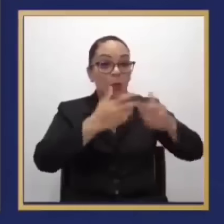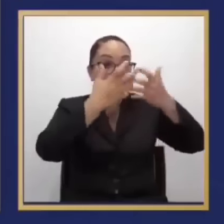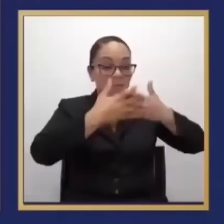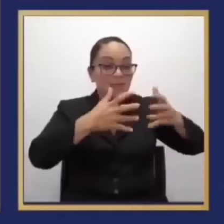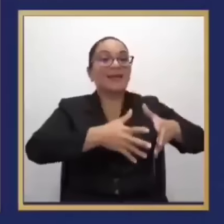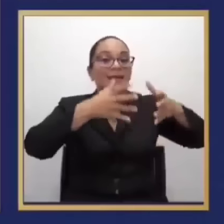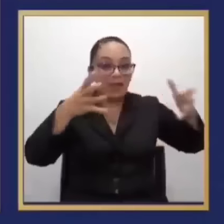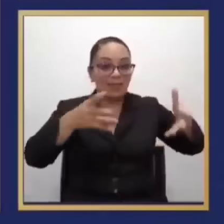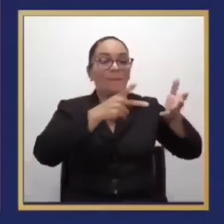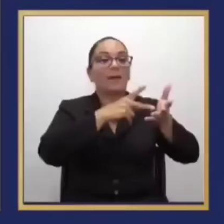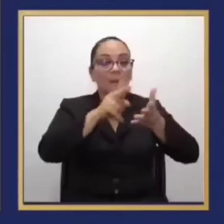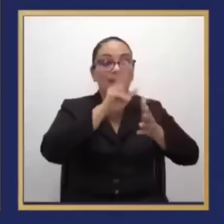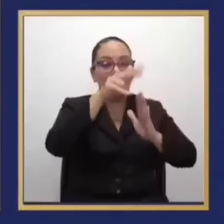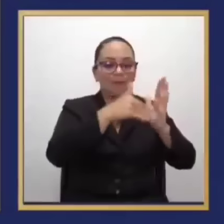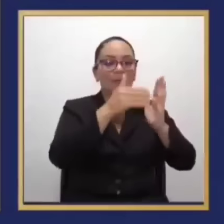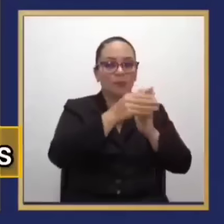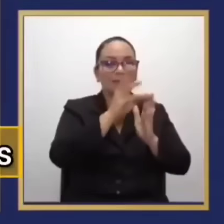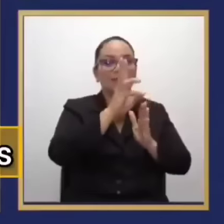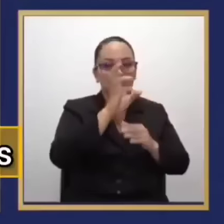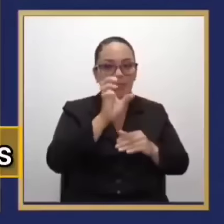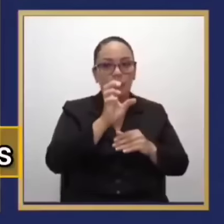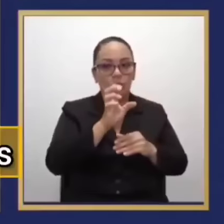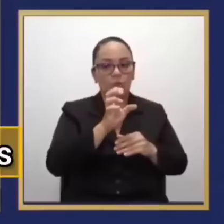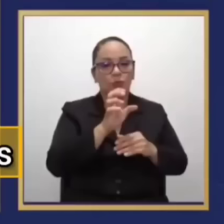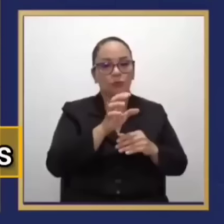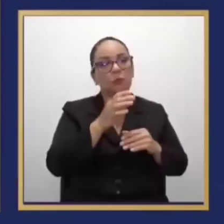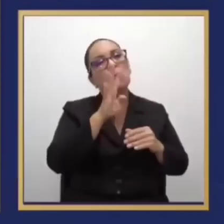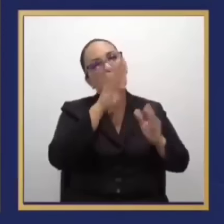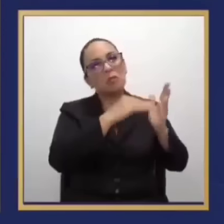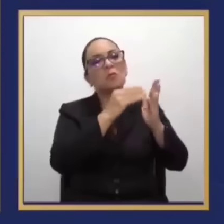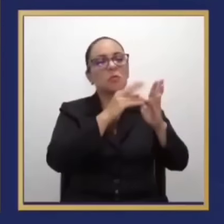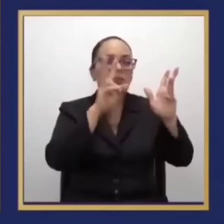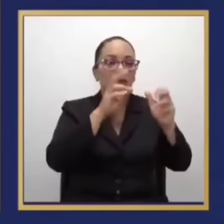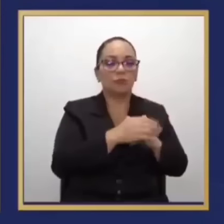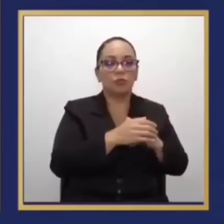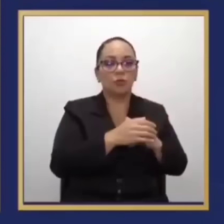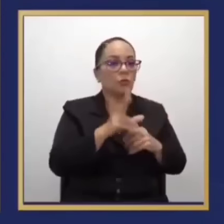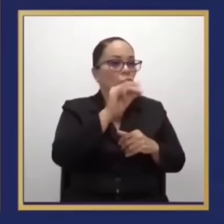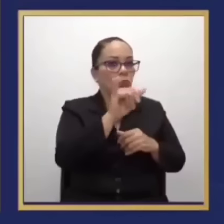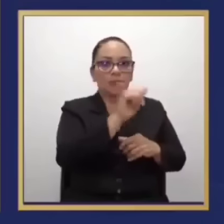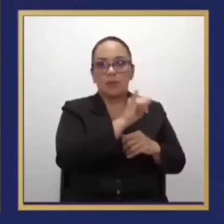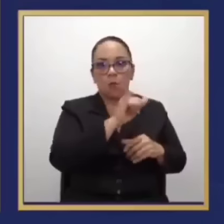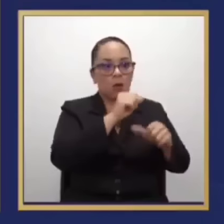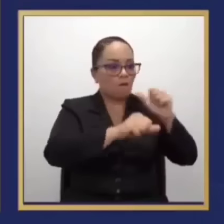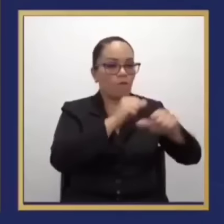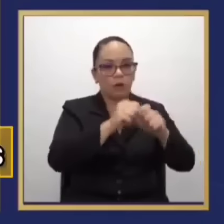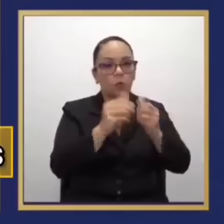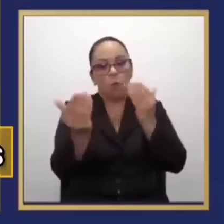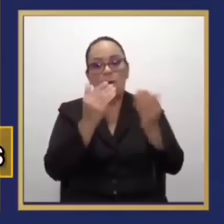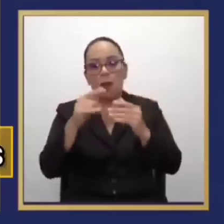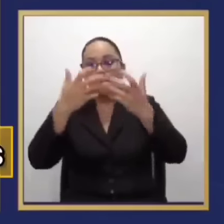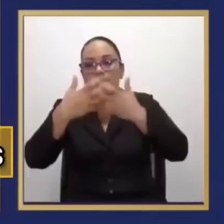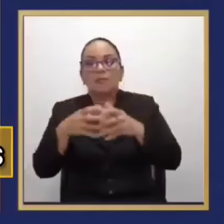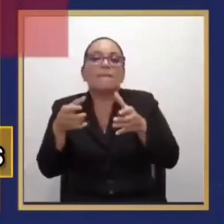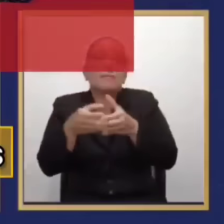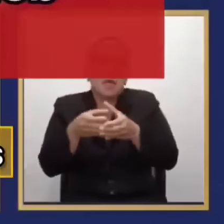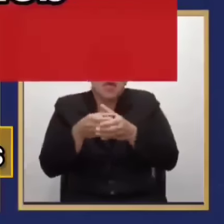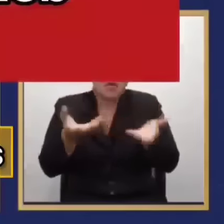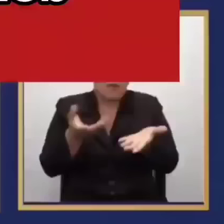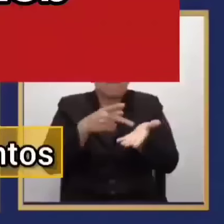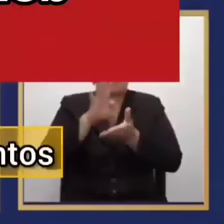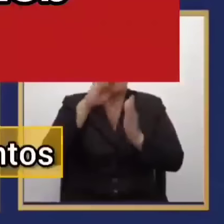pagar esos 3.600.000 o 4 millones si le subimos los enlaces no es el mismo que tiene que hacer una empresa pequeña para pagar esos 4 millones